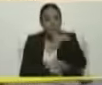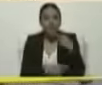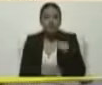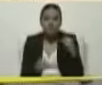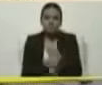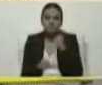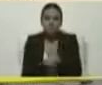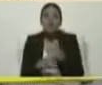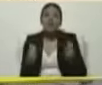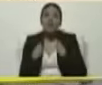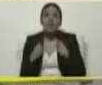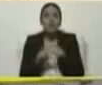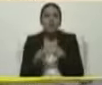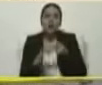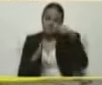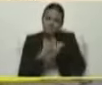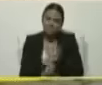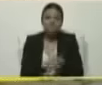vida es tan intensa ahora.